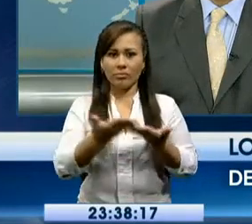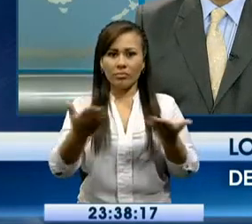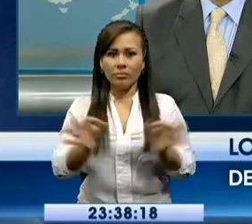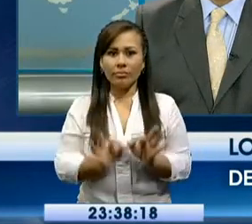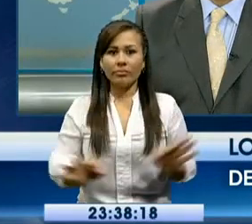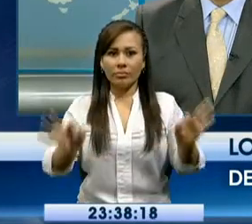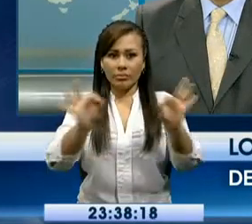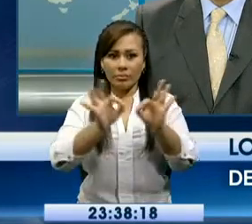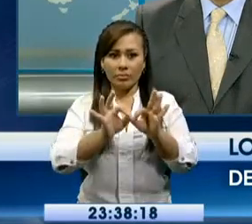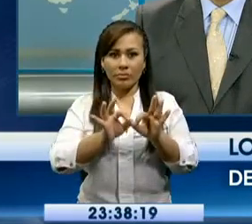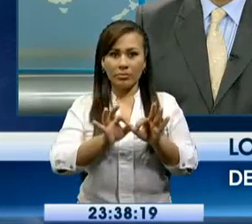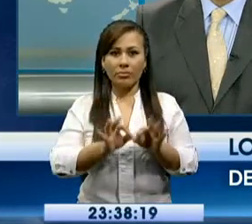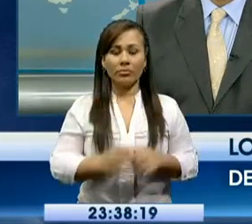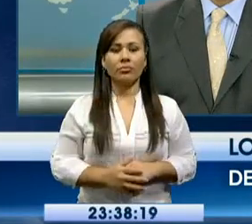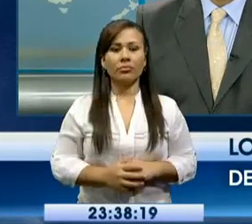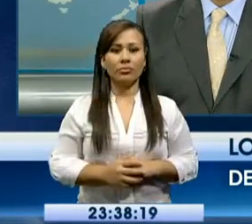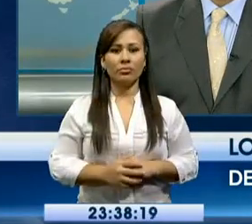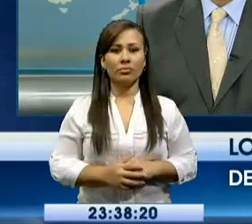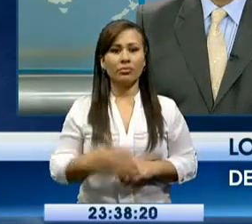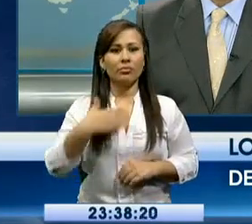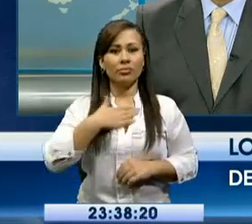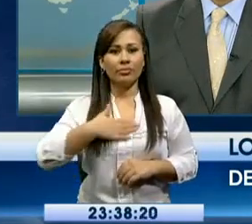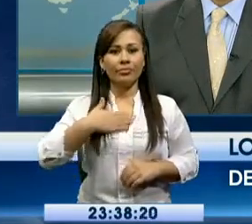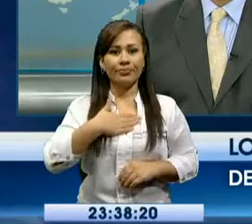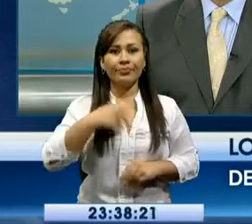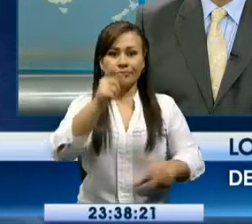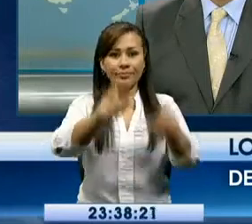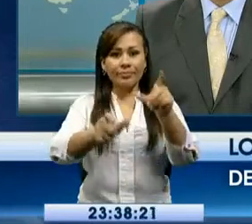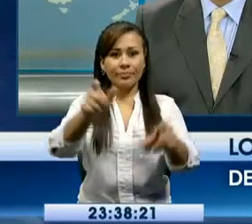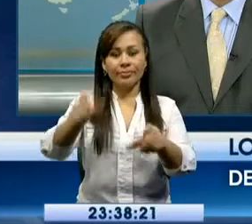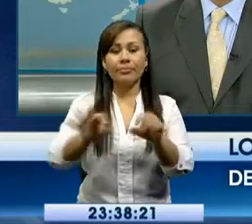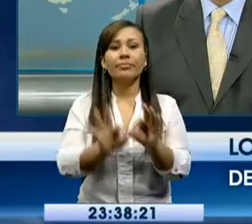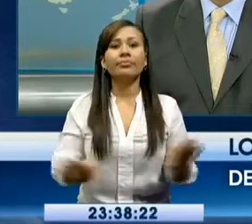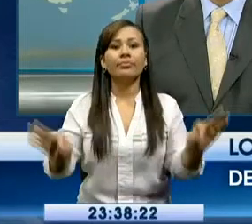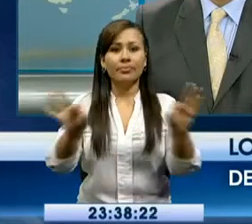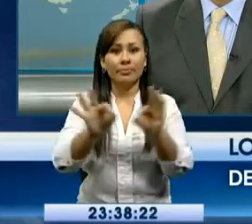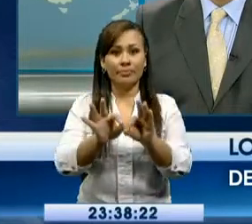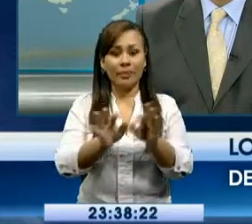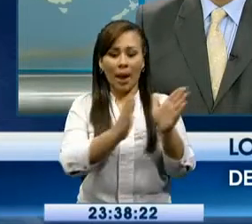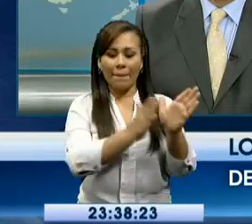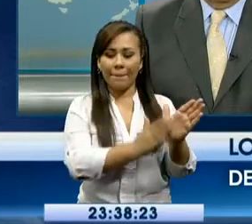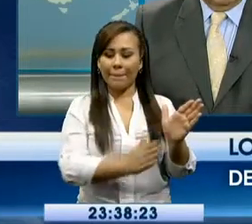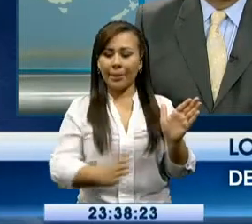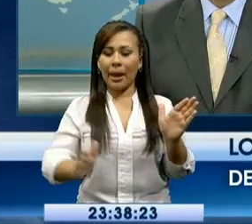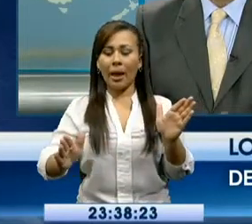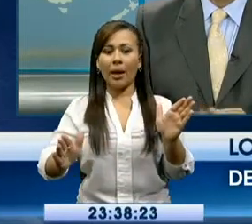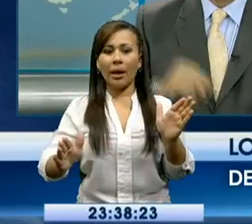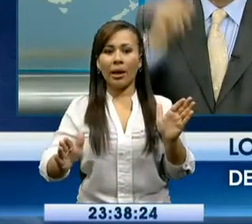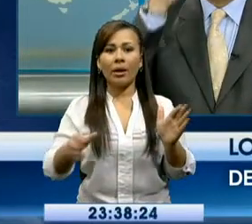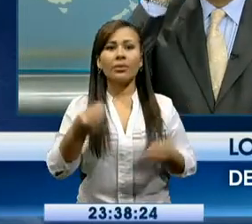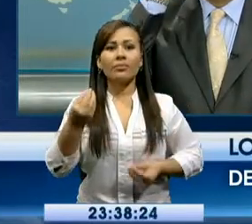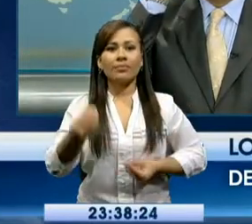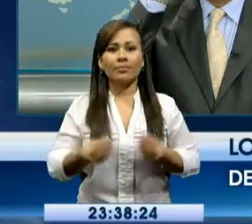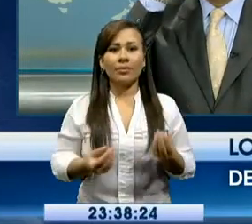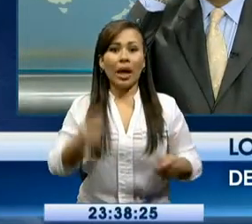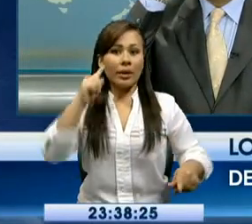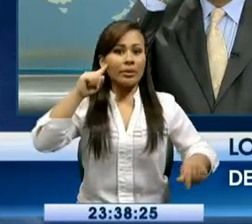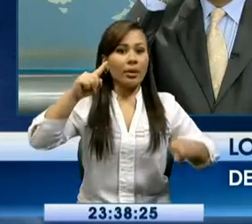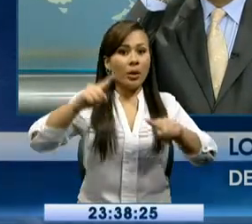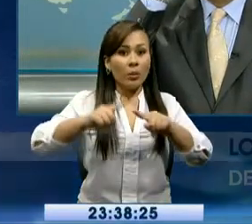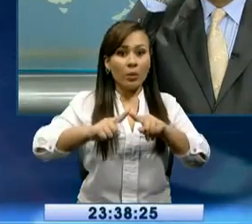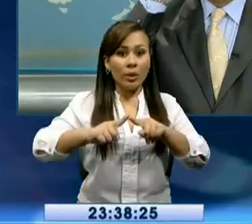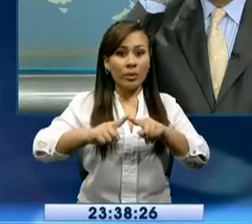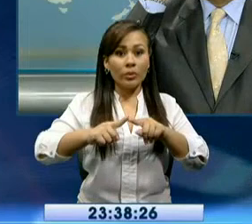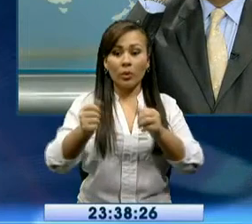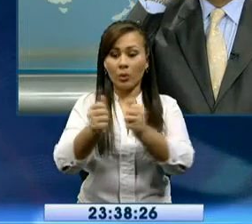La primera, mi estimado Hugo, y por favor a la ciudadanía, lo más importante es tener un plan. Tener un plan, ponernos de acuerdo. Si usted se